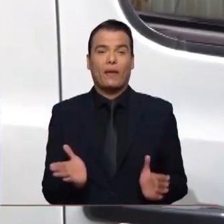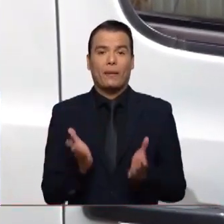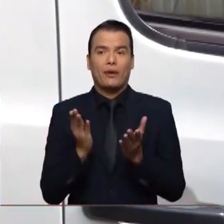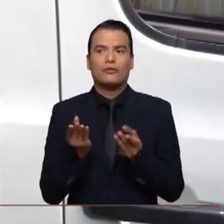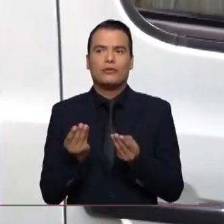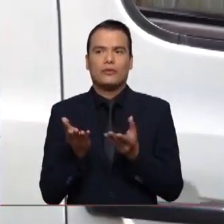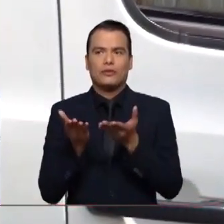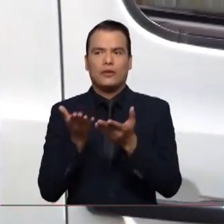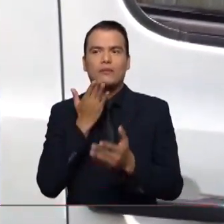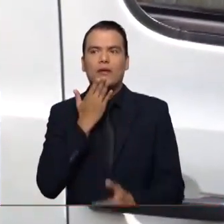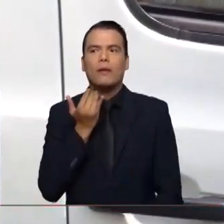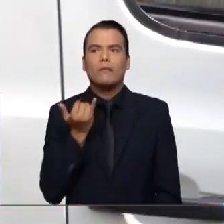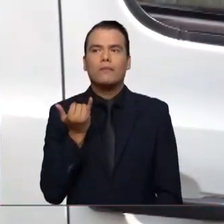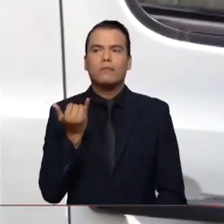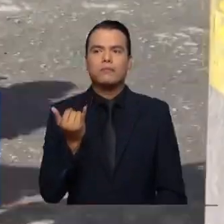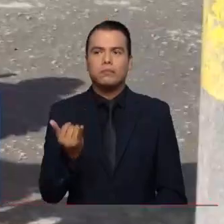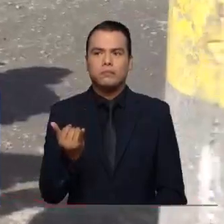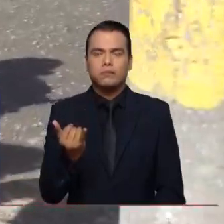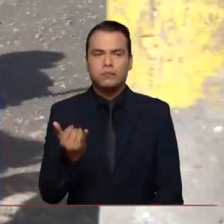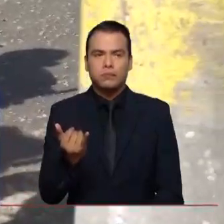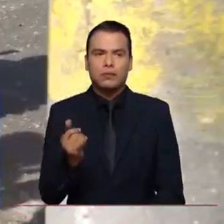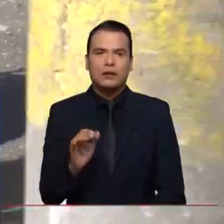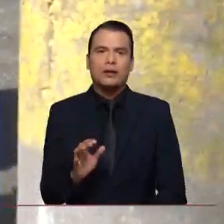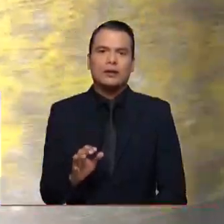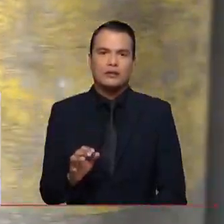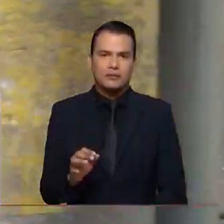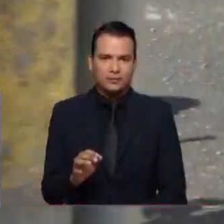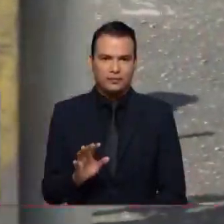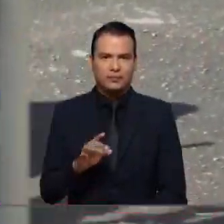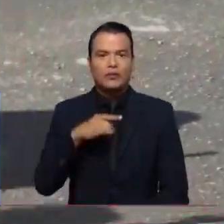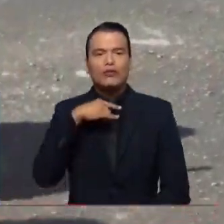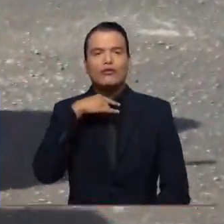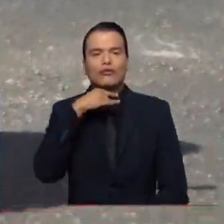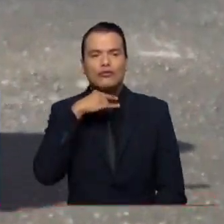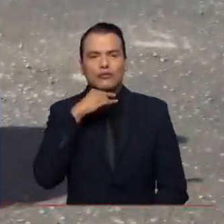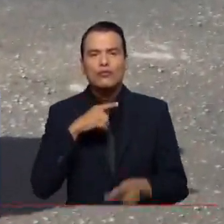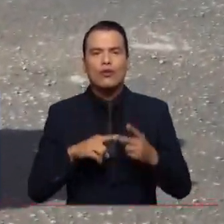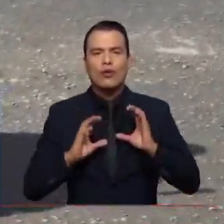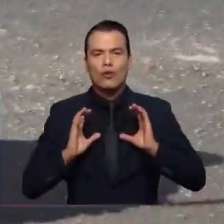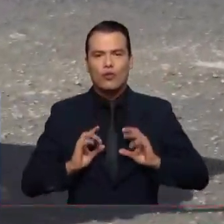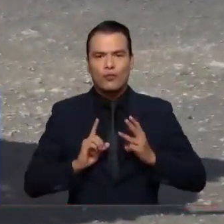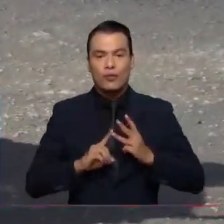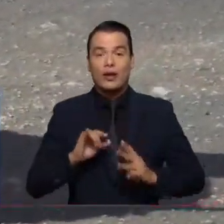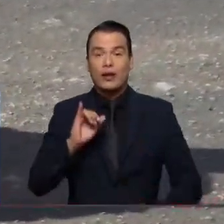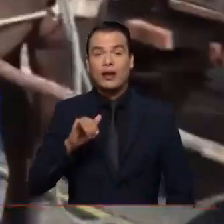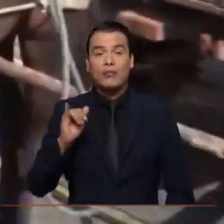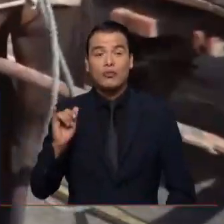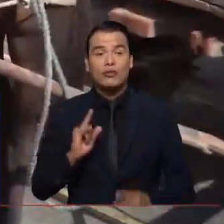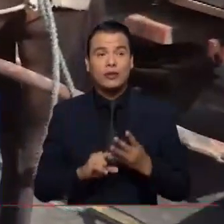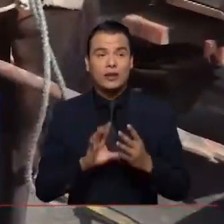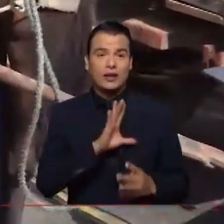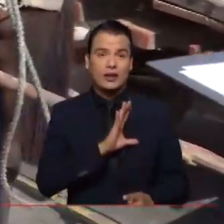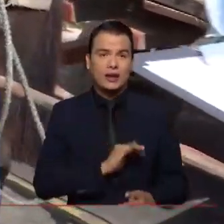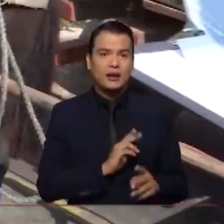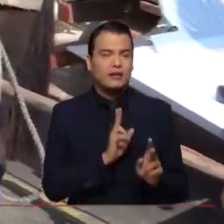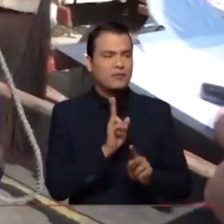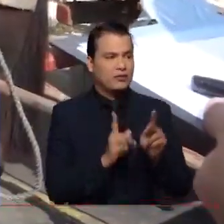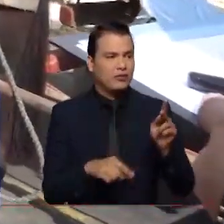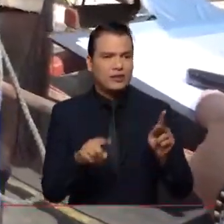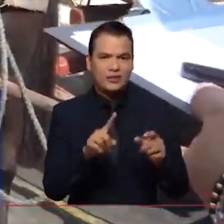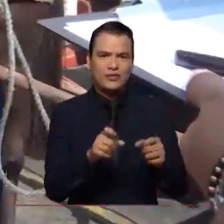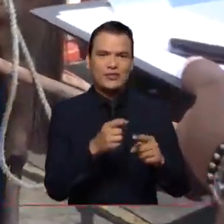buen beneficio en común. Desde Yumbo, La Cumbre, Jamundí y Cali, llegaron los humanos, con quienes